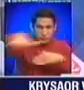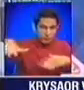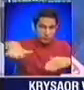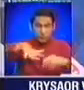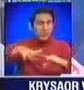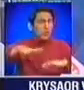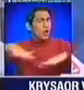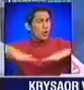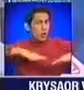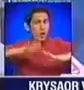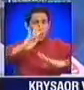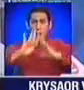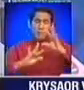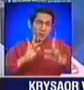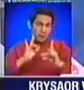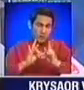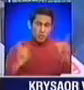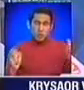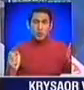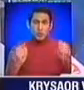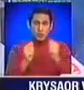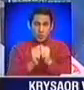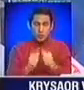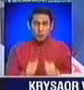fue perfecta